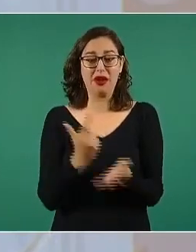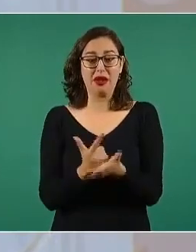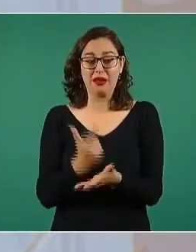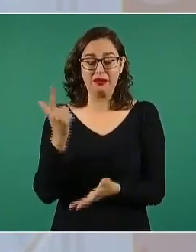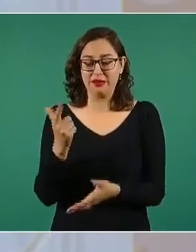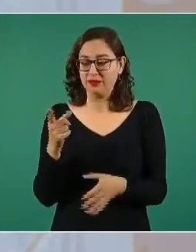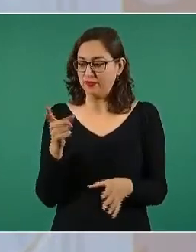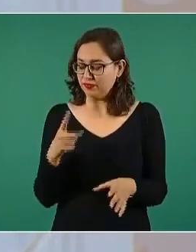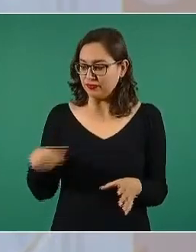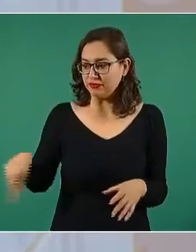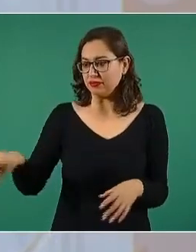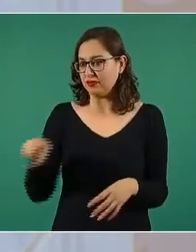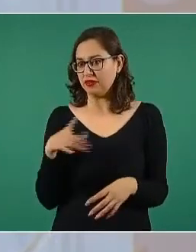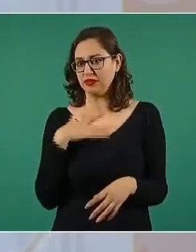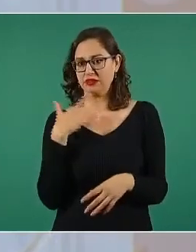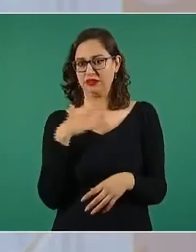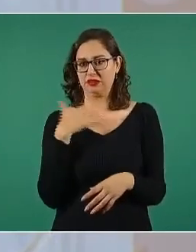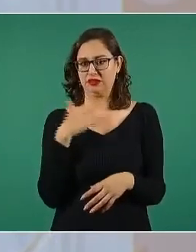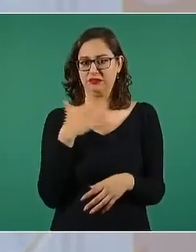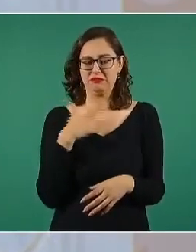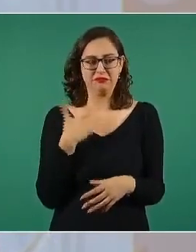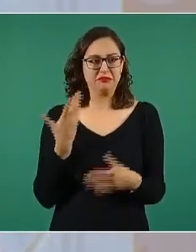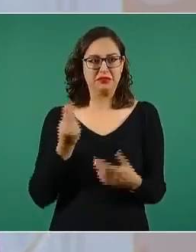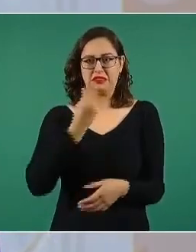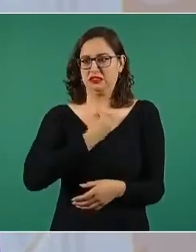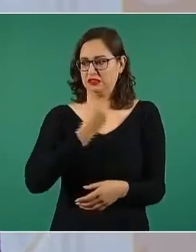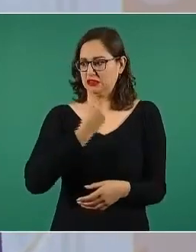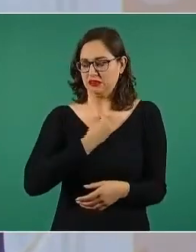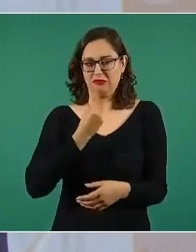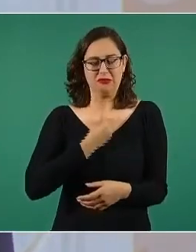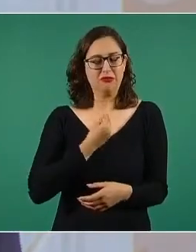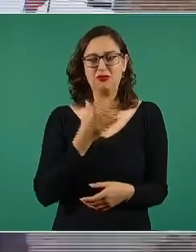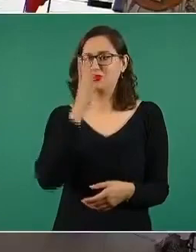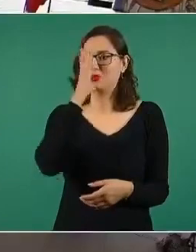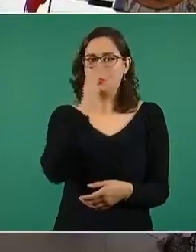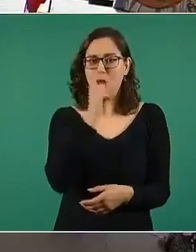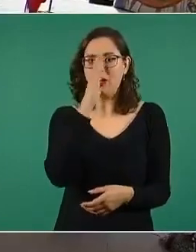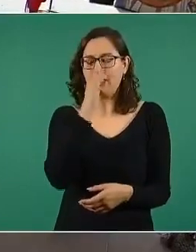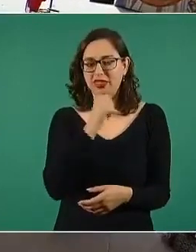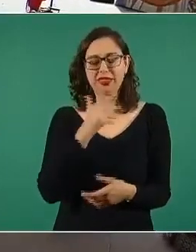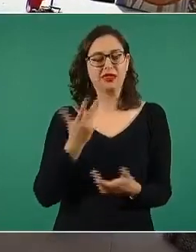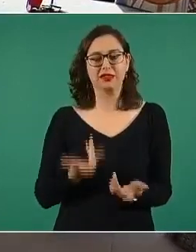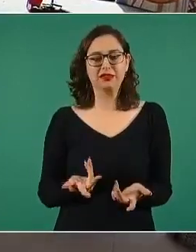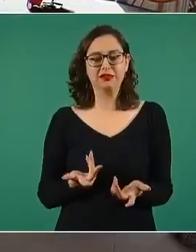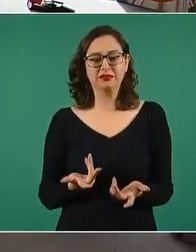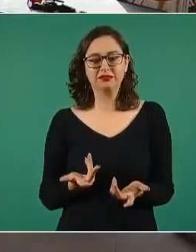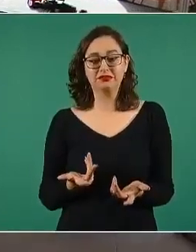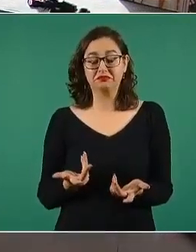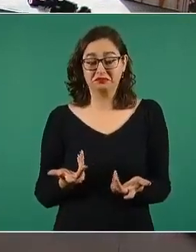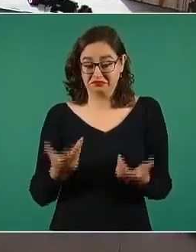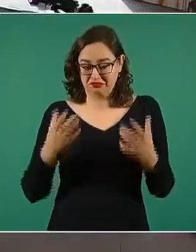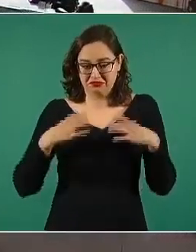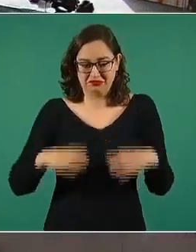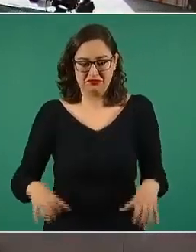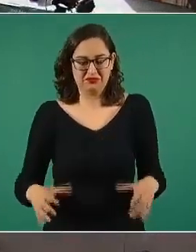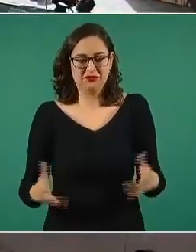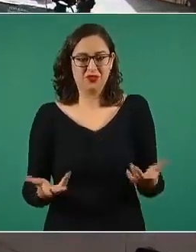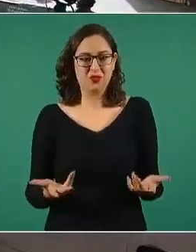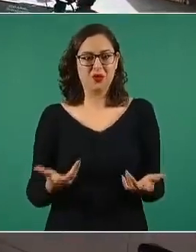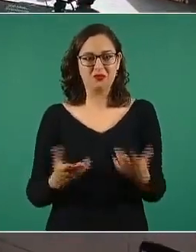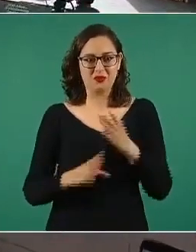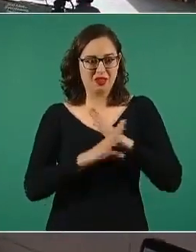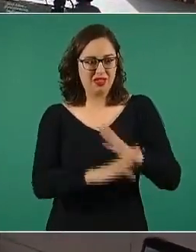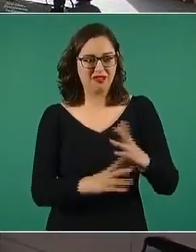podía resistir por falta de fortaleza física, emocional y de anticuerpos,